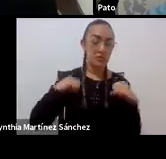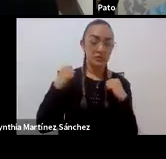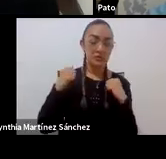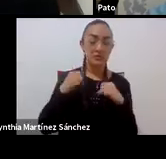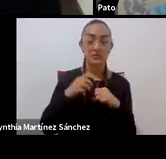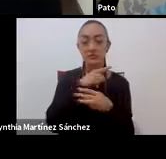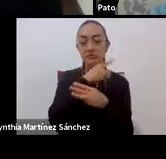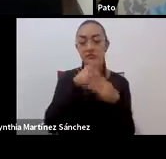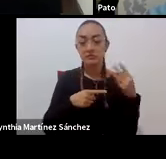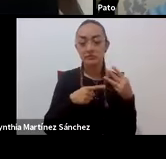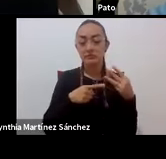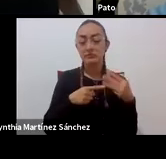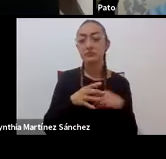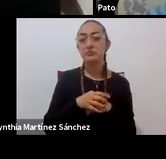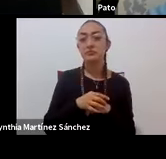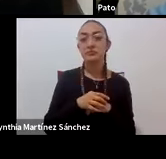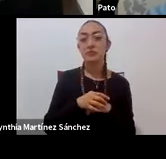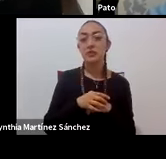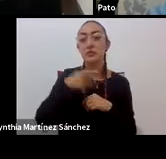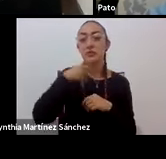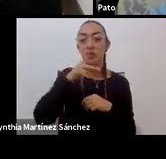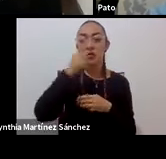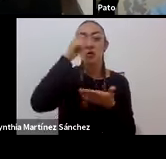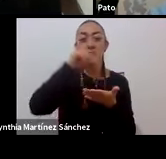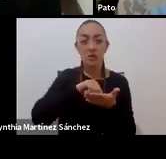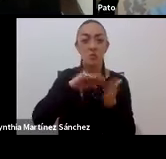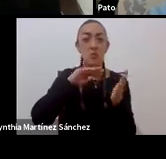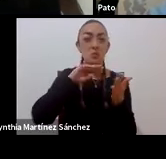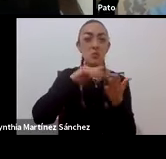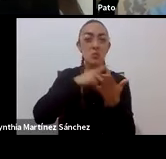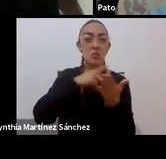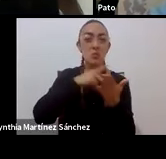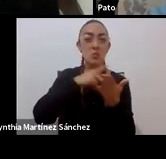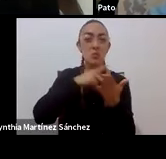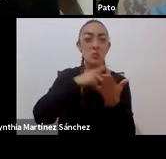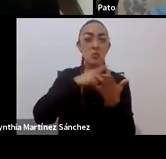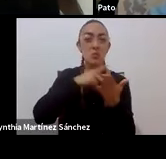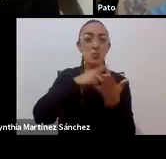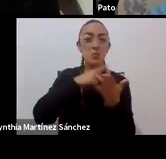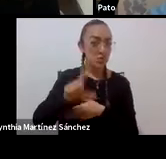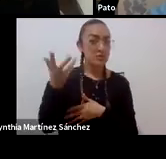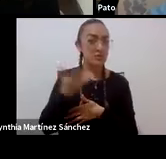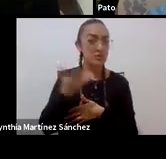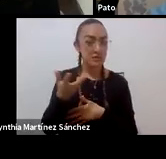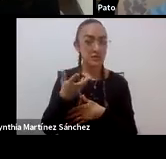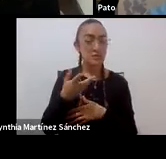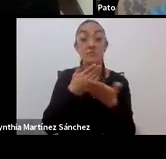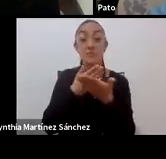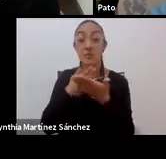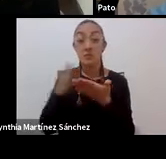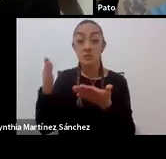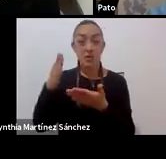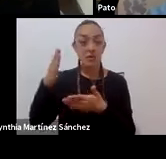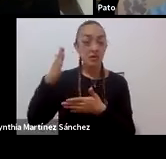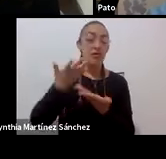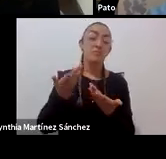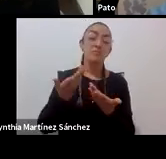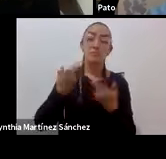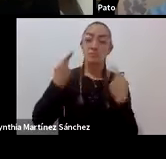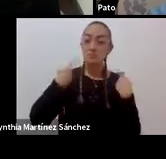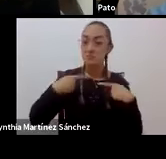que hace el lunes de acercar a las personas servidoras públicas, que además no siempre tenemos la oportunidad de estar en